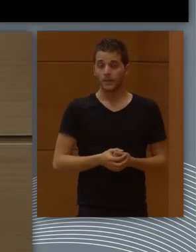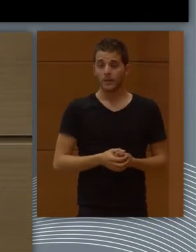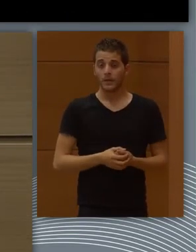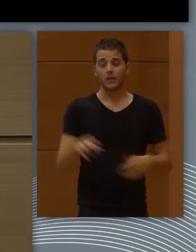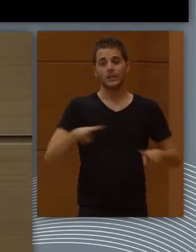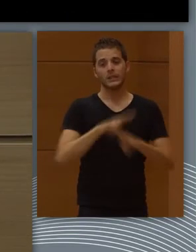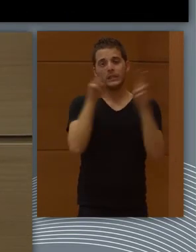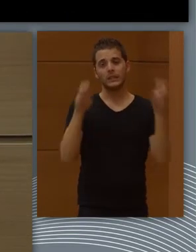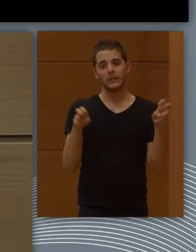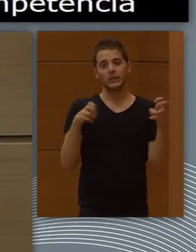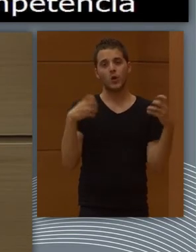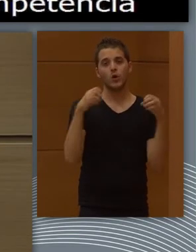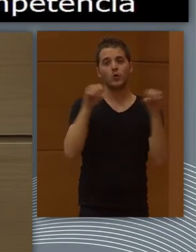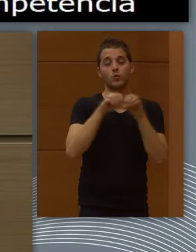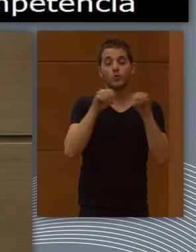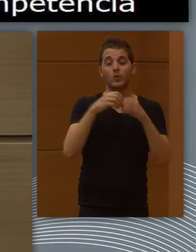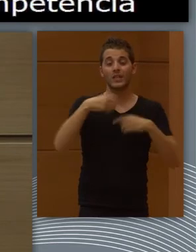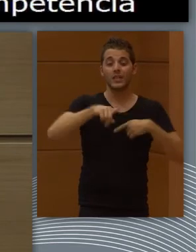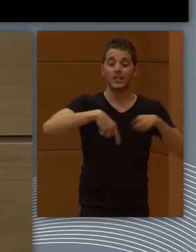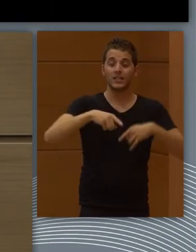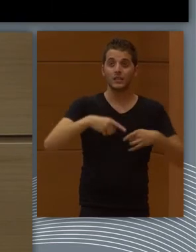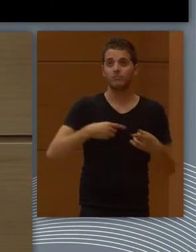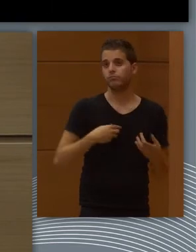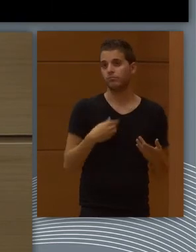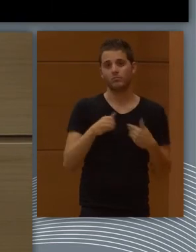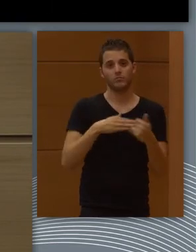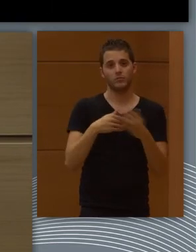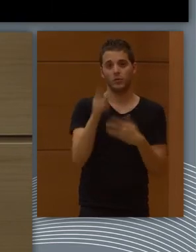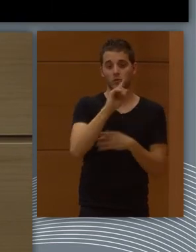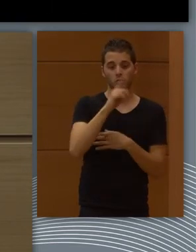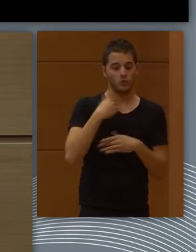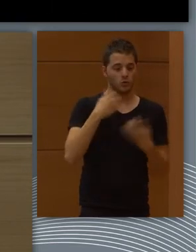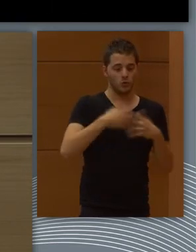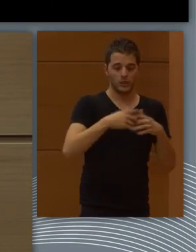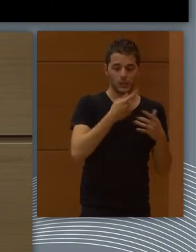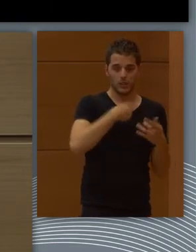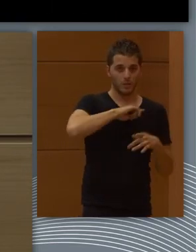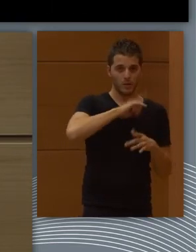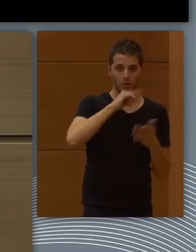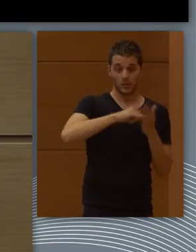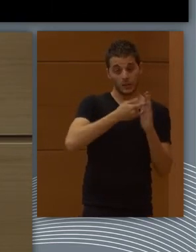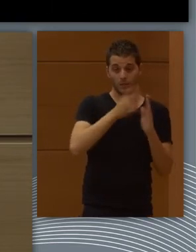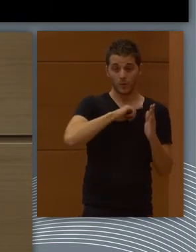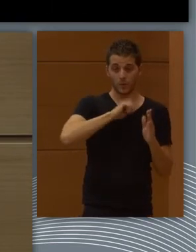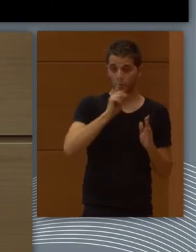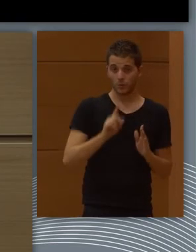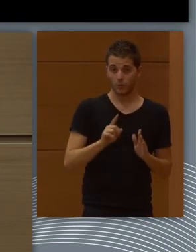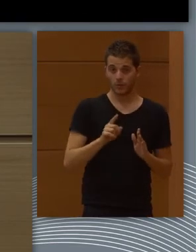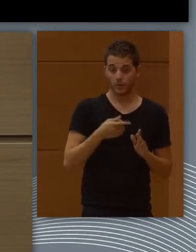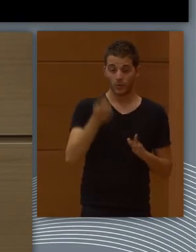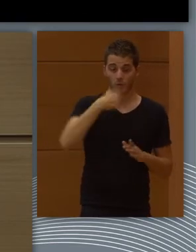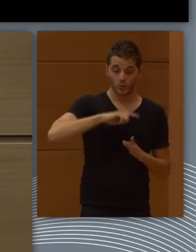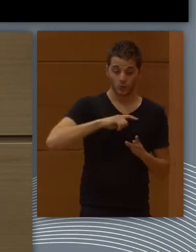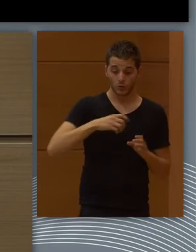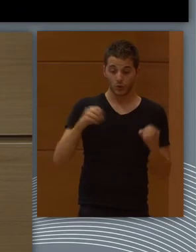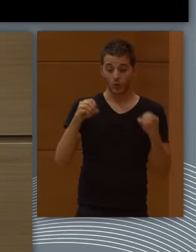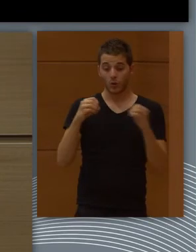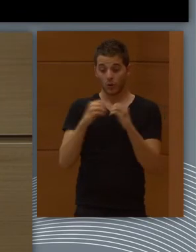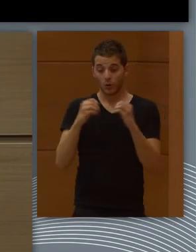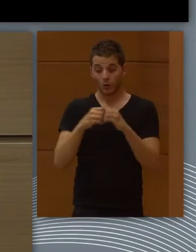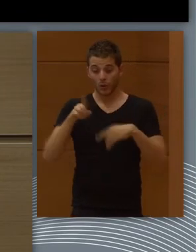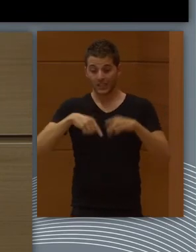En cuanto a Google Transit, nosotros no usamos Google Transit tampoco para ninguno de nuestros sistemas. Nosotros lo que hacemos es integrar nuestros datos en Google Transit